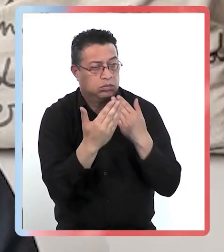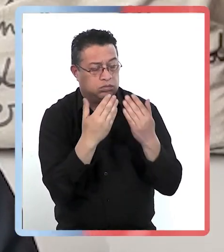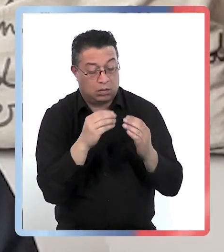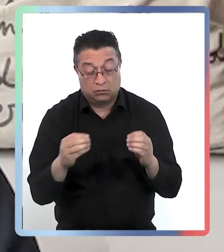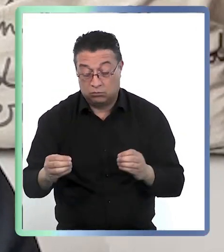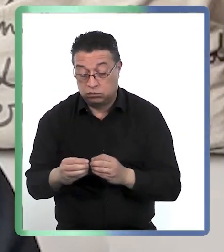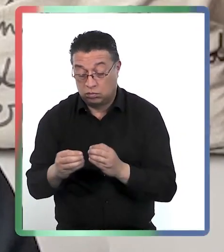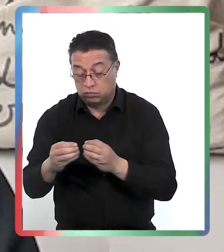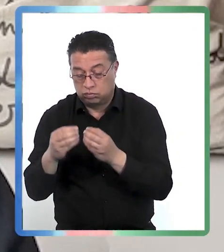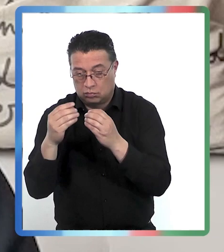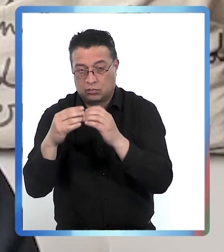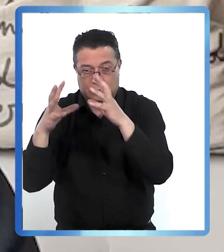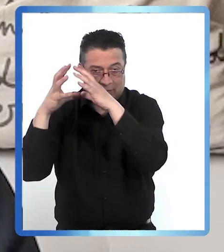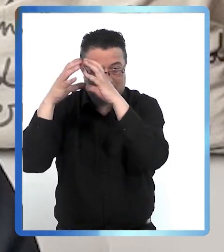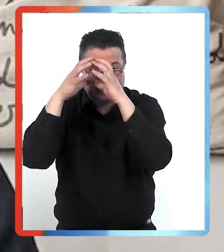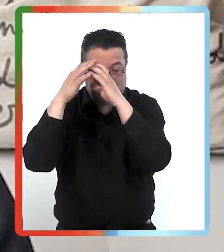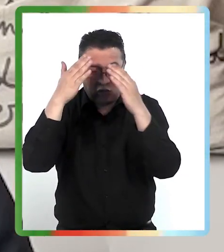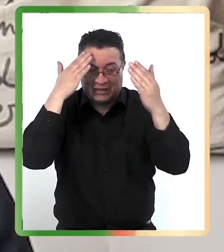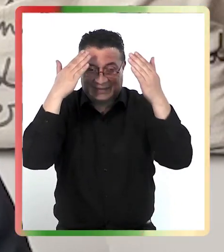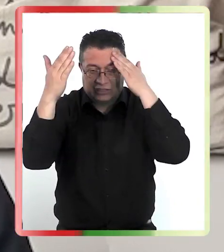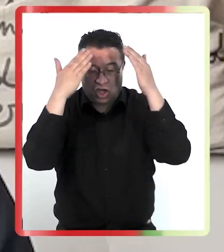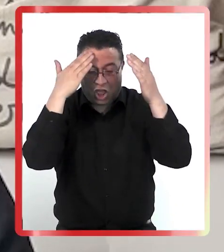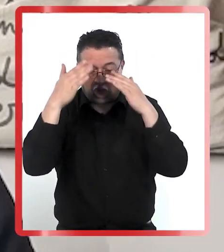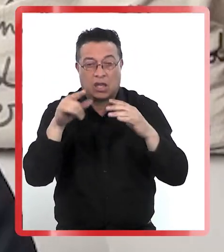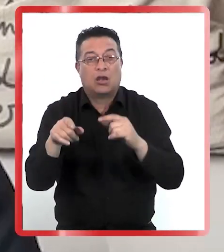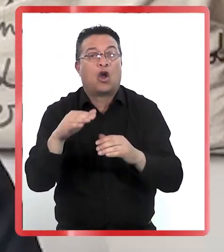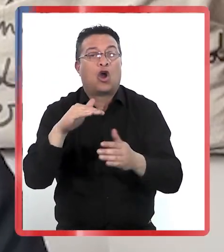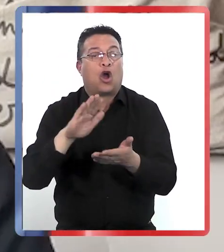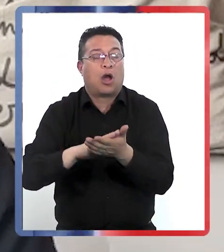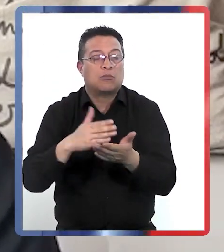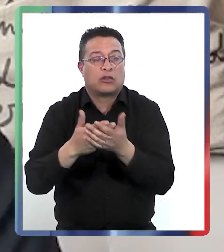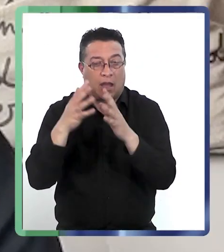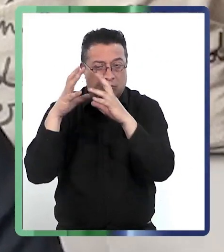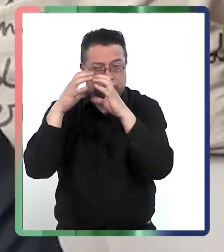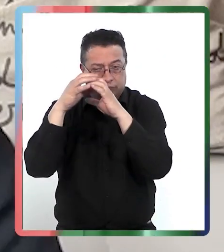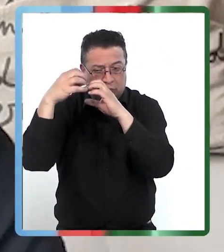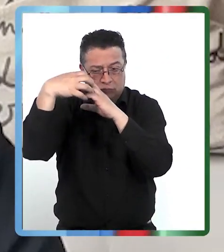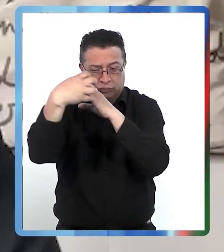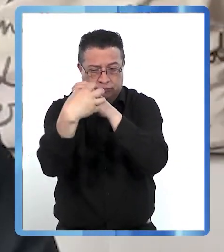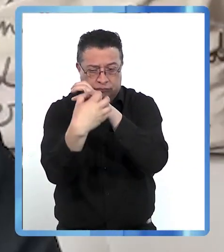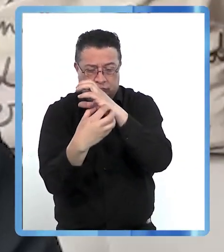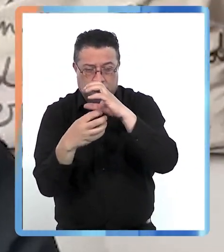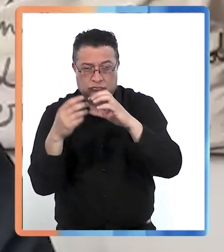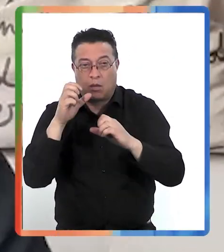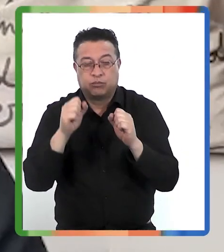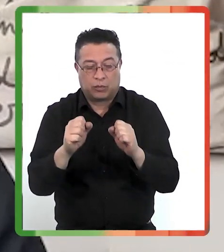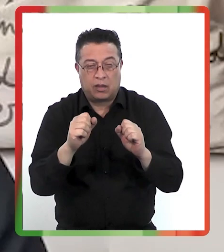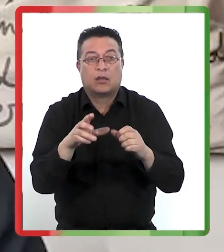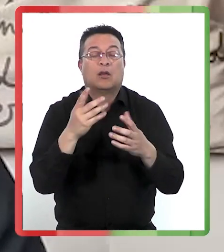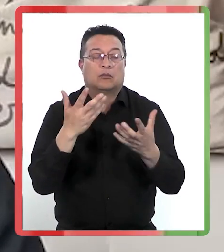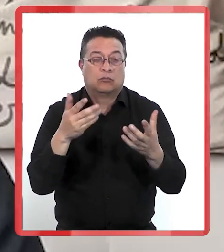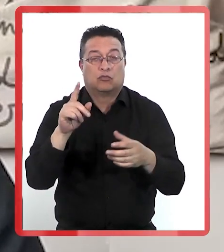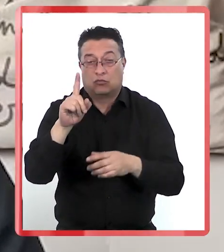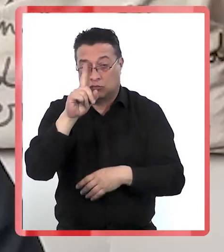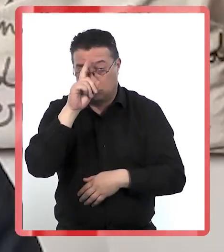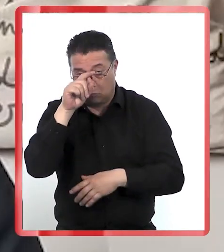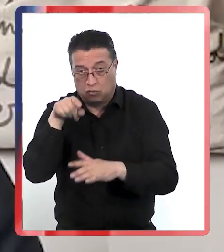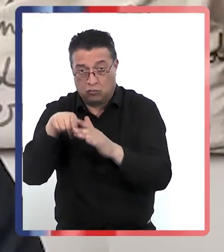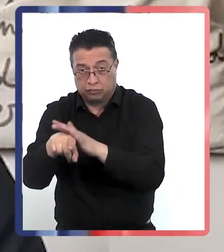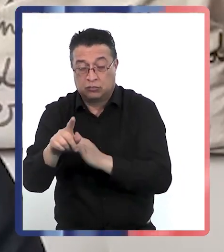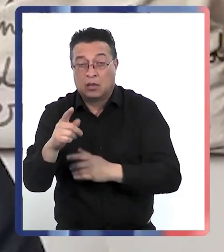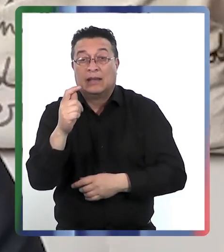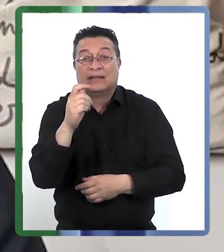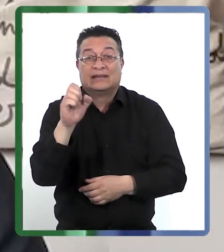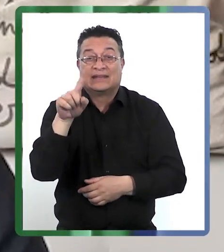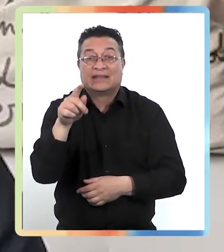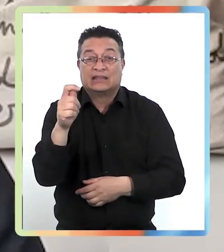veces uno suma evaluaciones neuropsicológicas, es decir, evaluaciones de las funciones del cerebro. Esas evaluaciones a veces pueden ser hechas en la misma